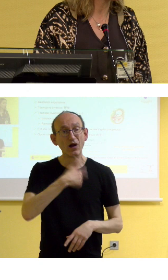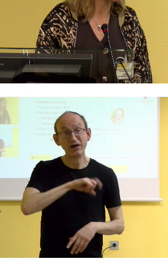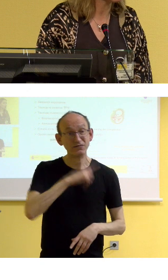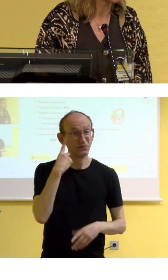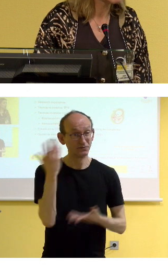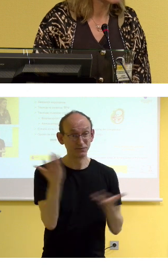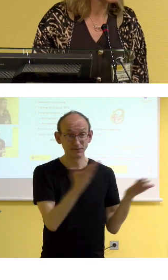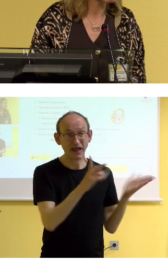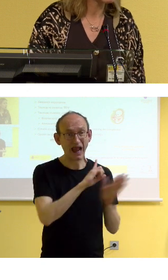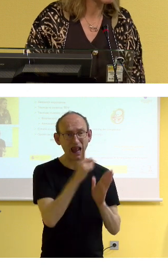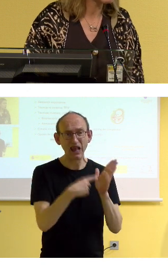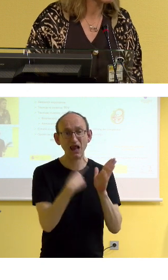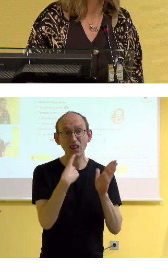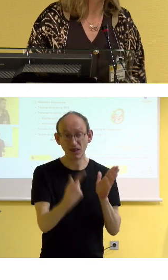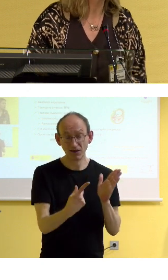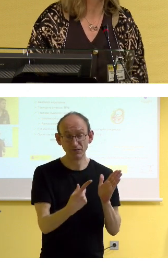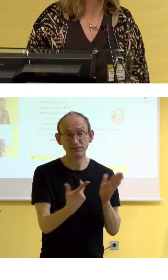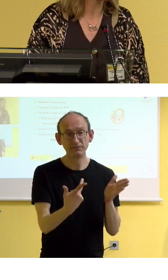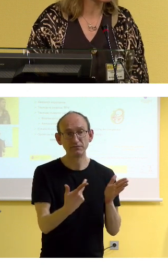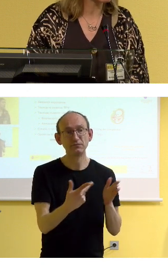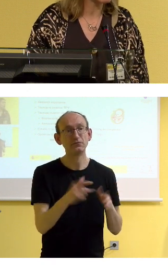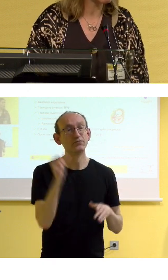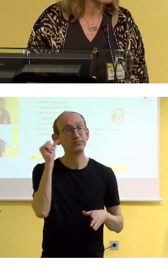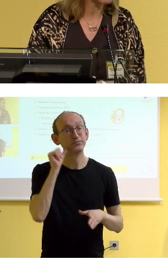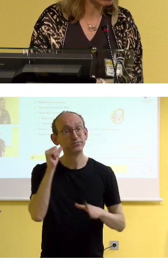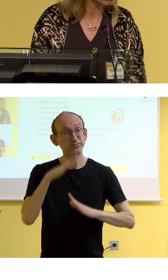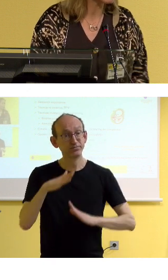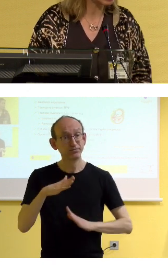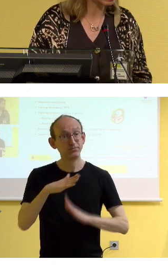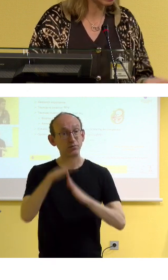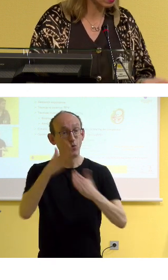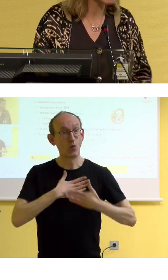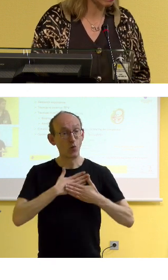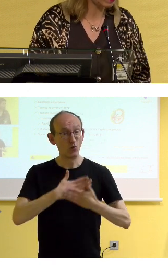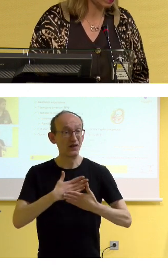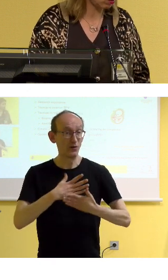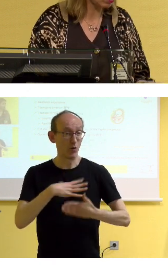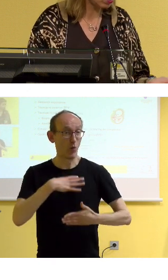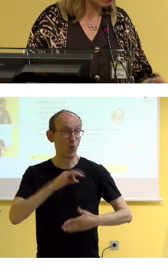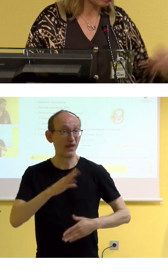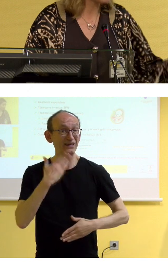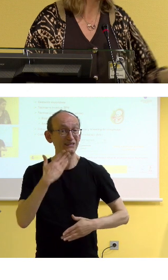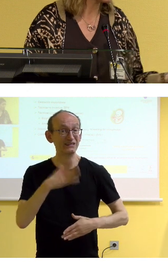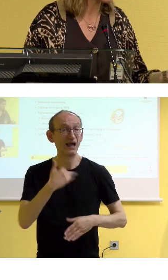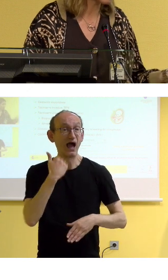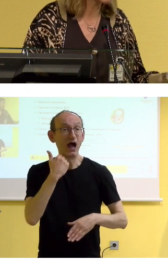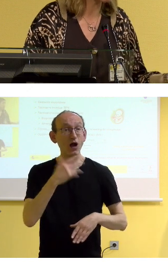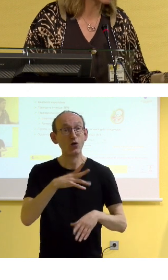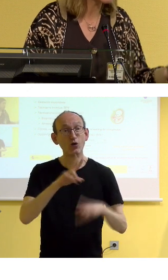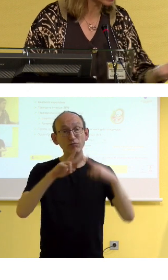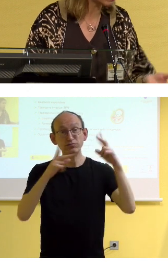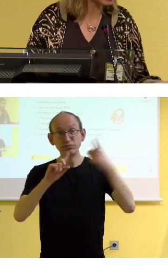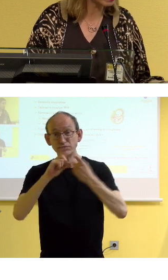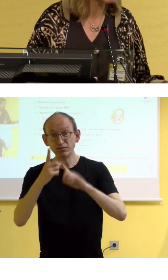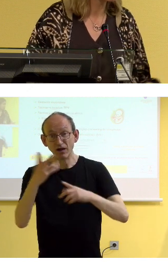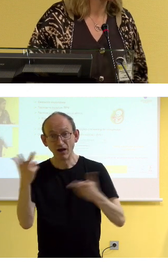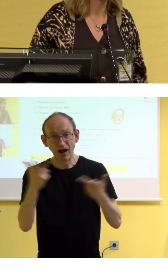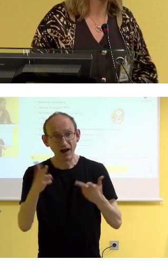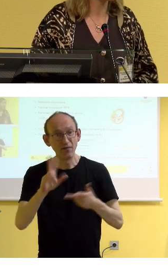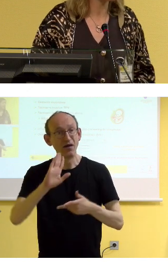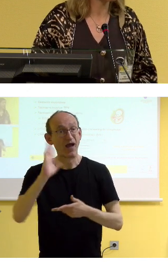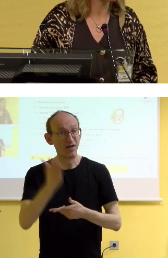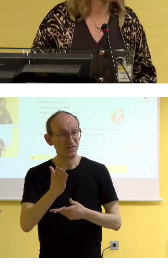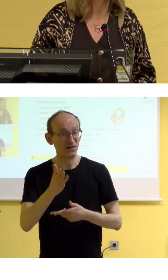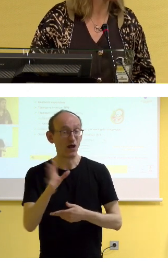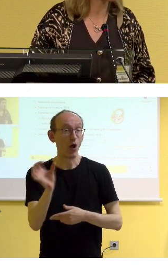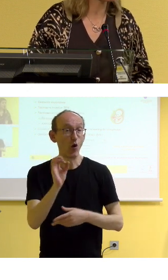ahí en la ley, está permitida la interrupción voluntaria del embarazo si te dicen que está afecto o bien de una alteración cromosómica severa o bien